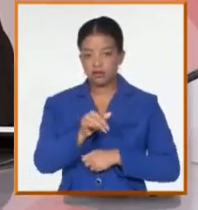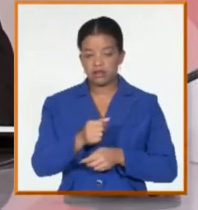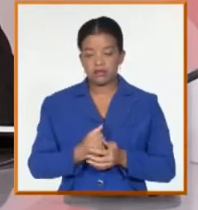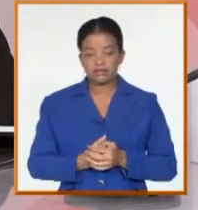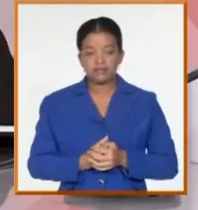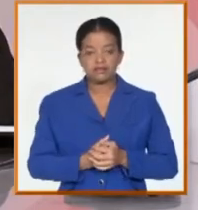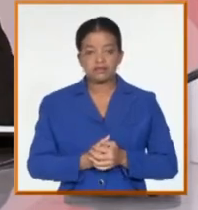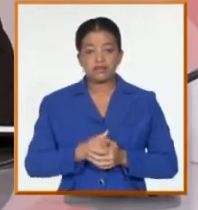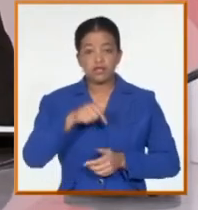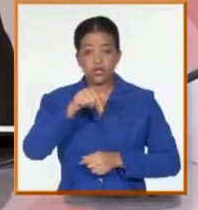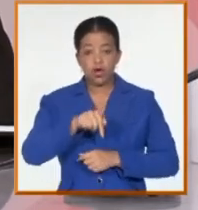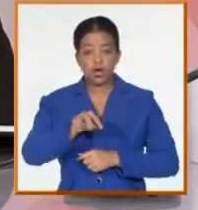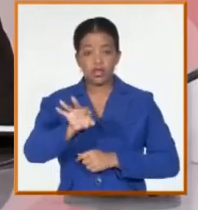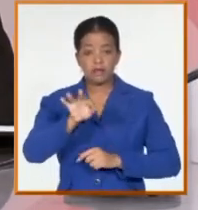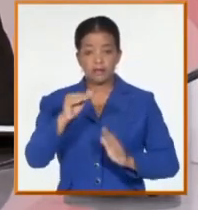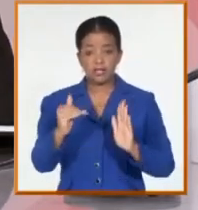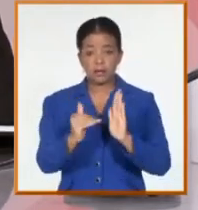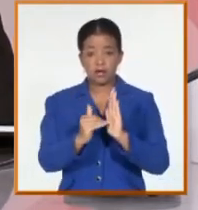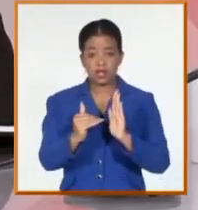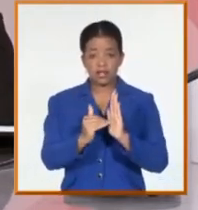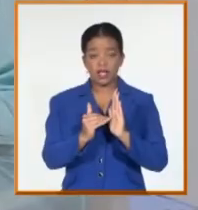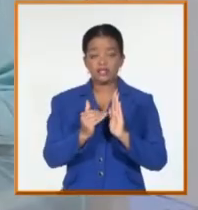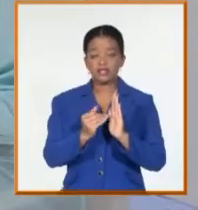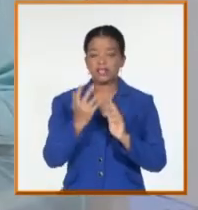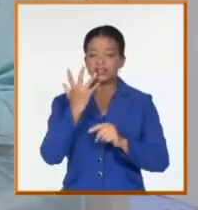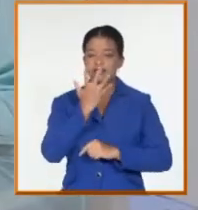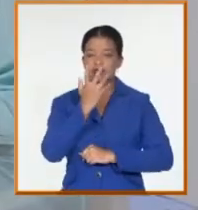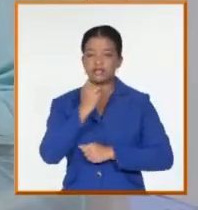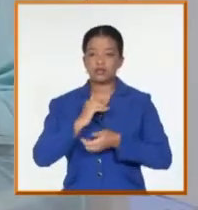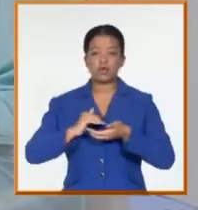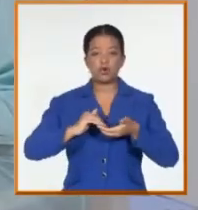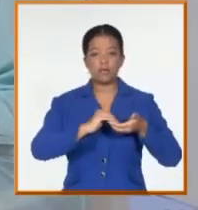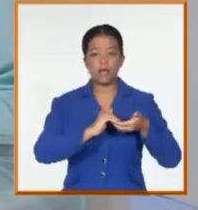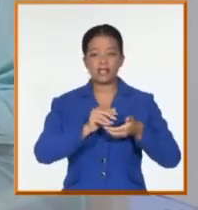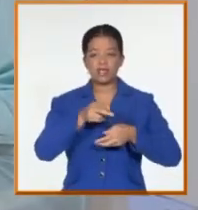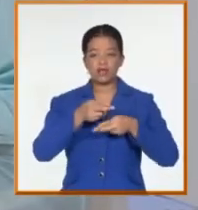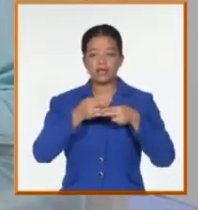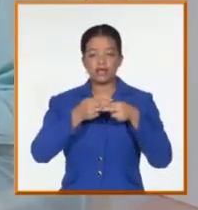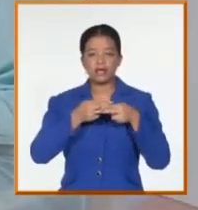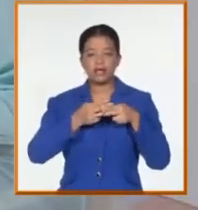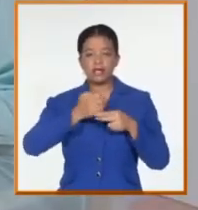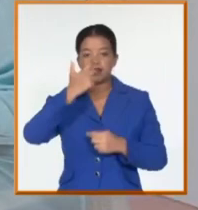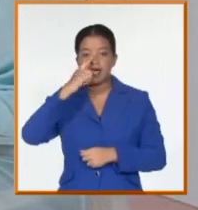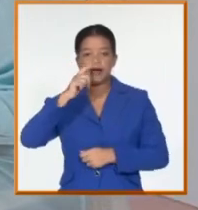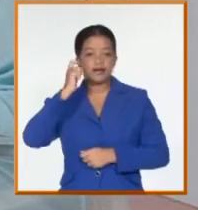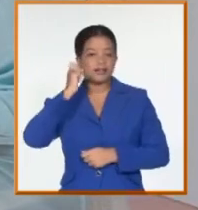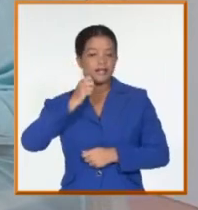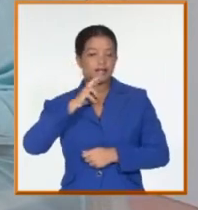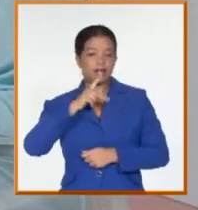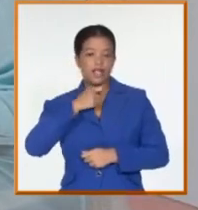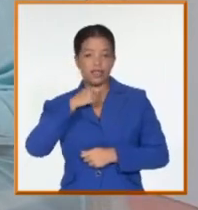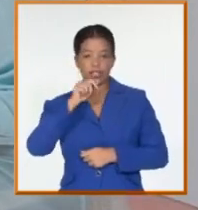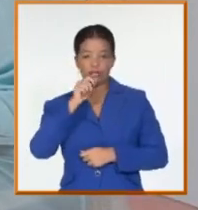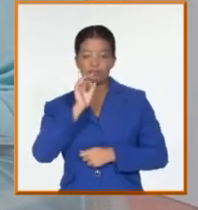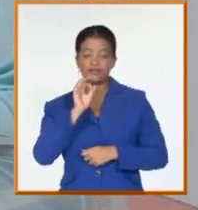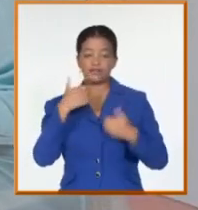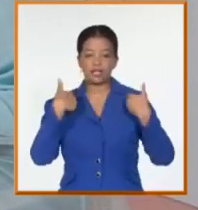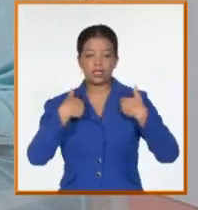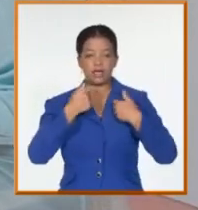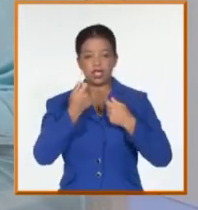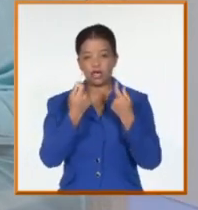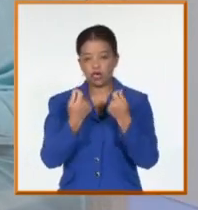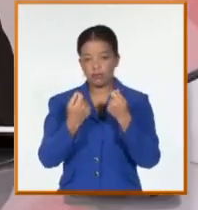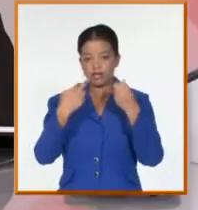me estén acompañando esta tarde en nuestro panel el compañero Alfredo Almeida Bazán director general de economía organización y recursos humanos